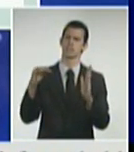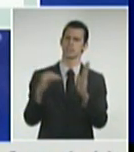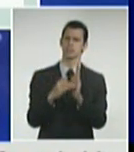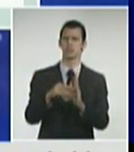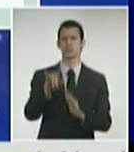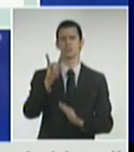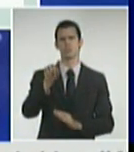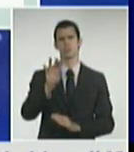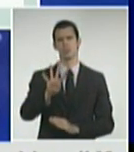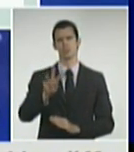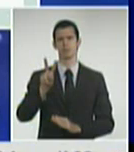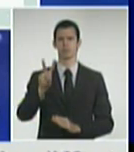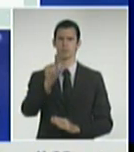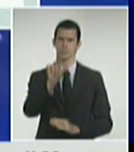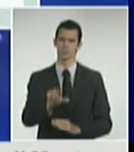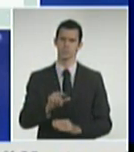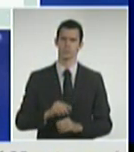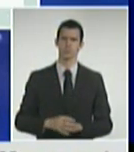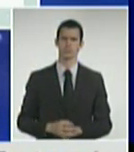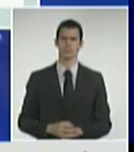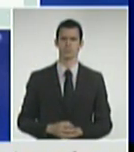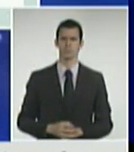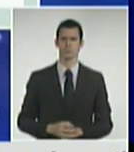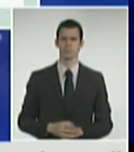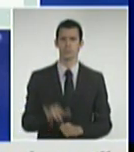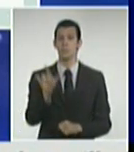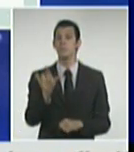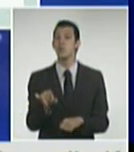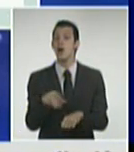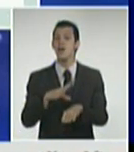87.942 pacientes diagnosticados con la enfermedad